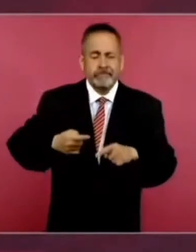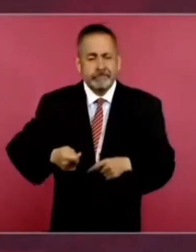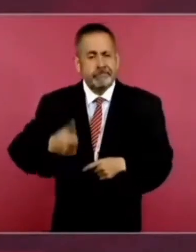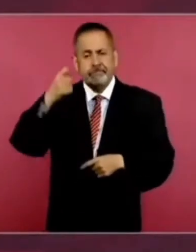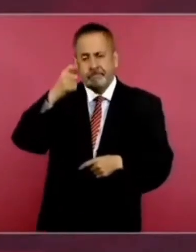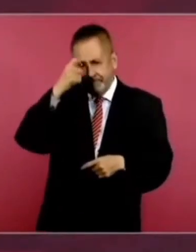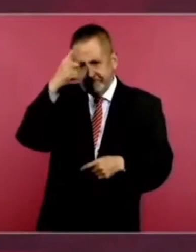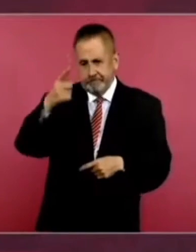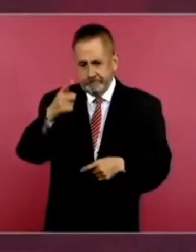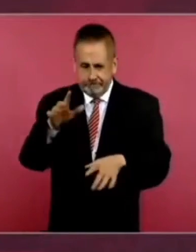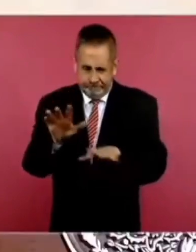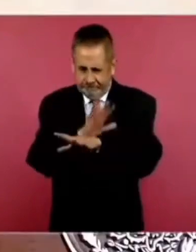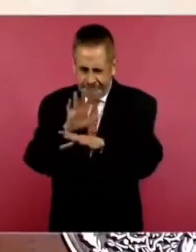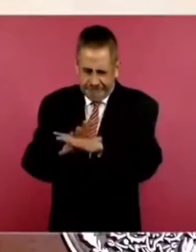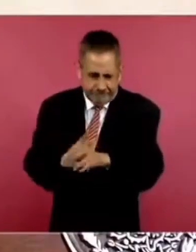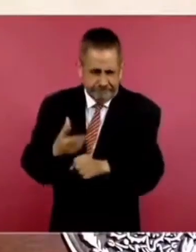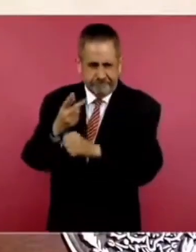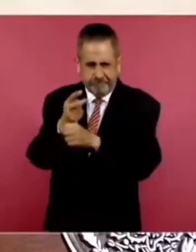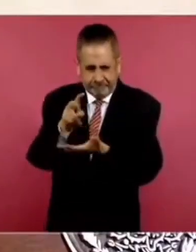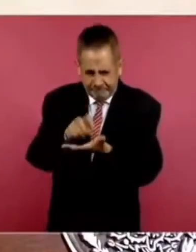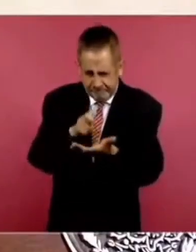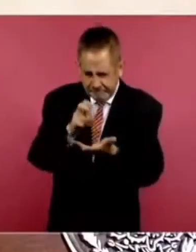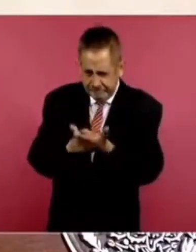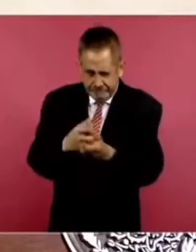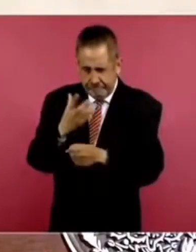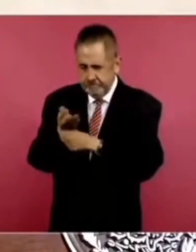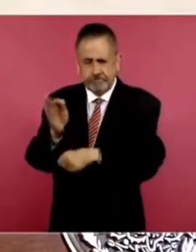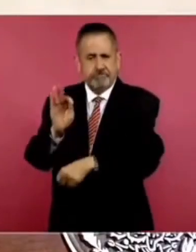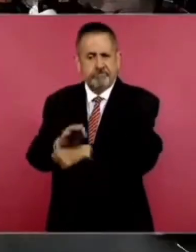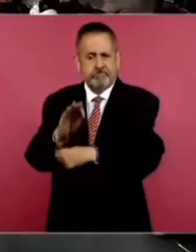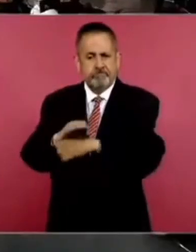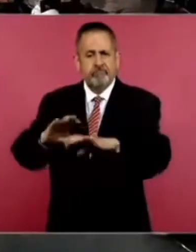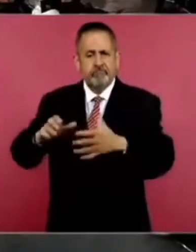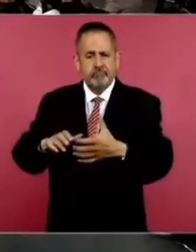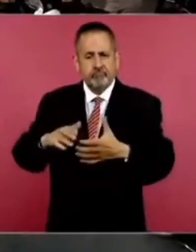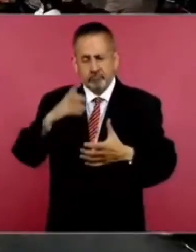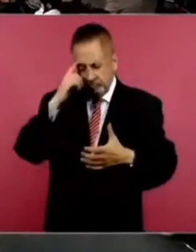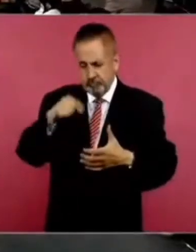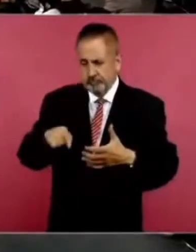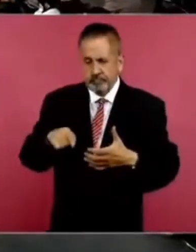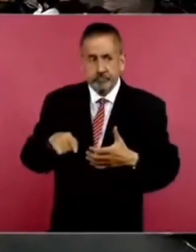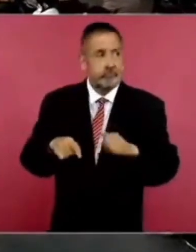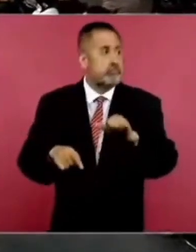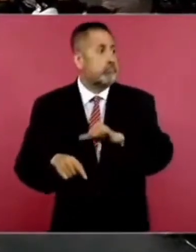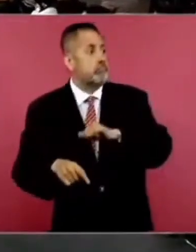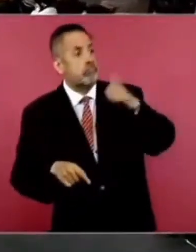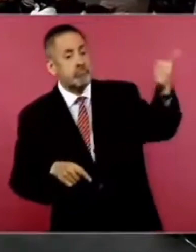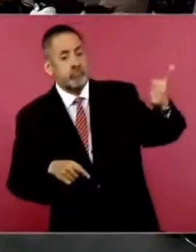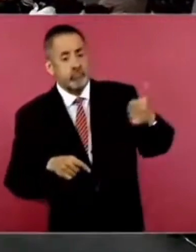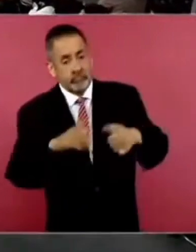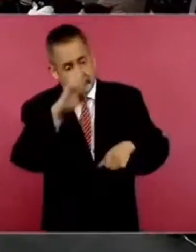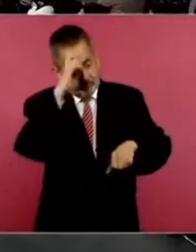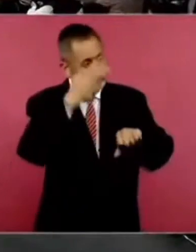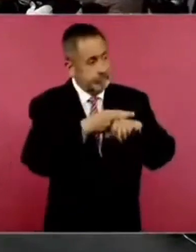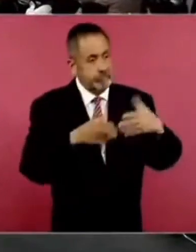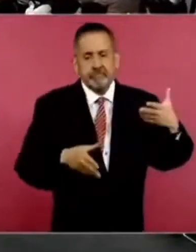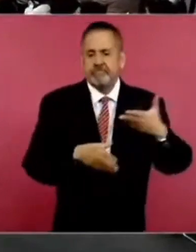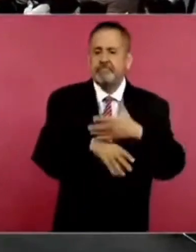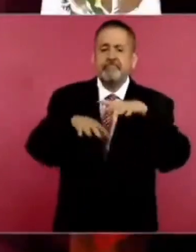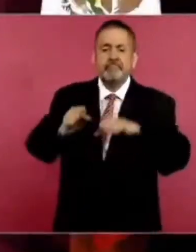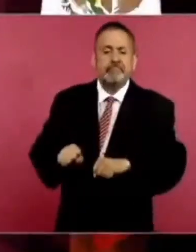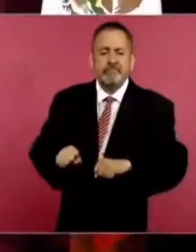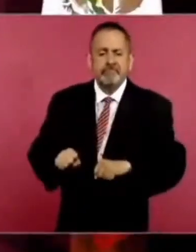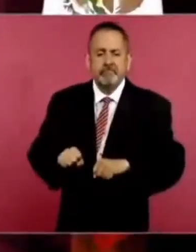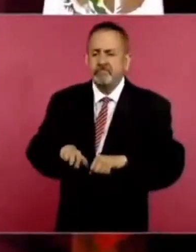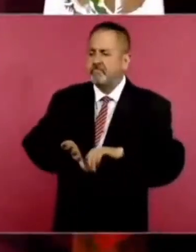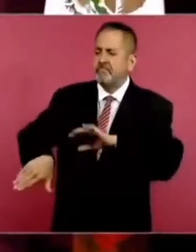a modificar las leyes para permitir la entrada de las empresas extranjeras?